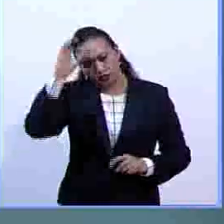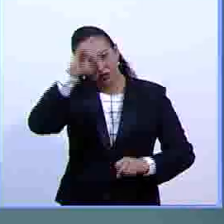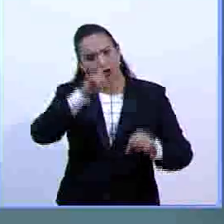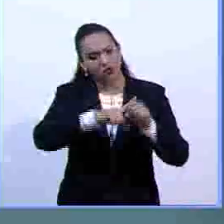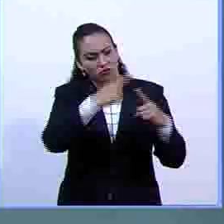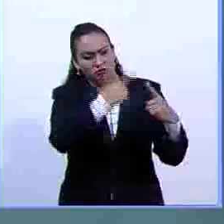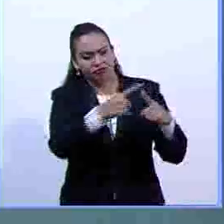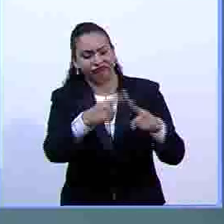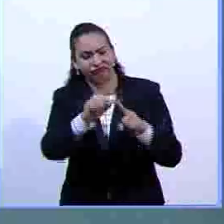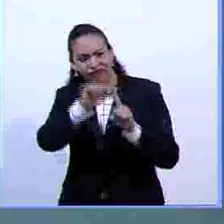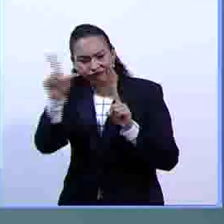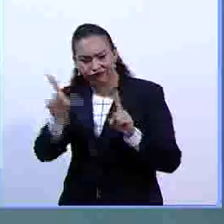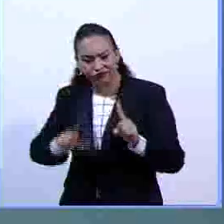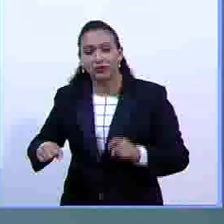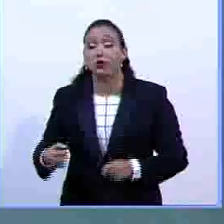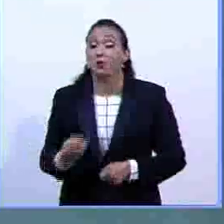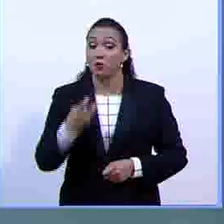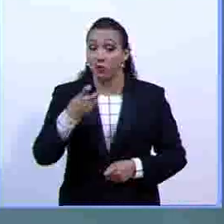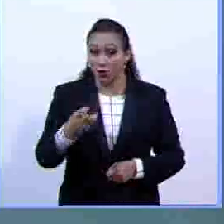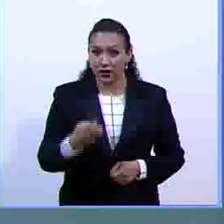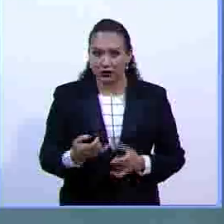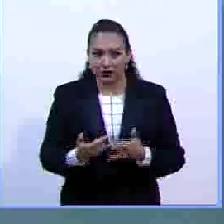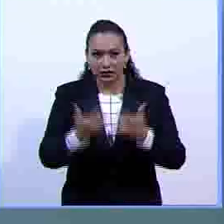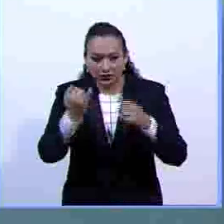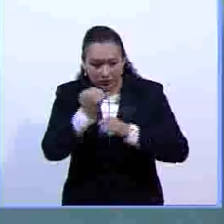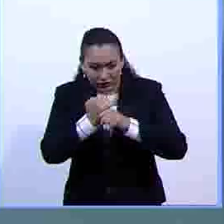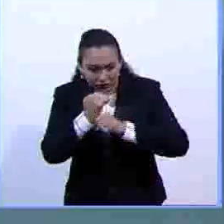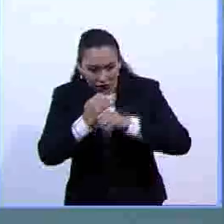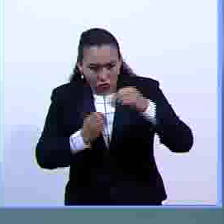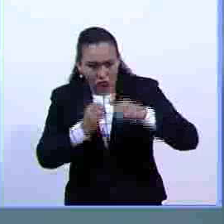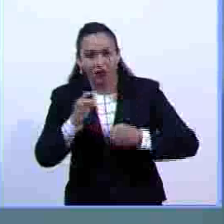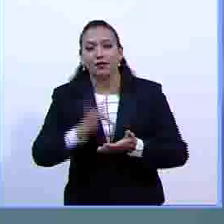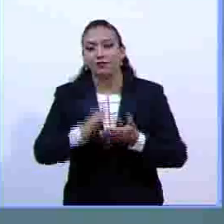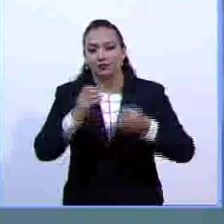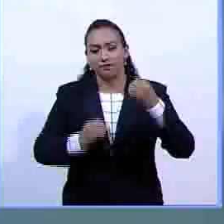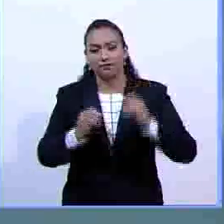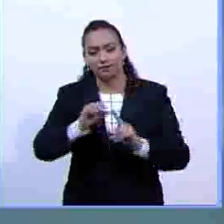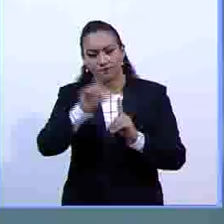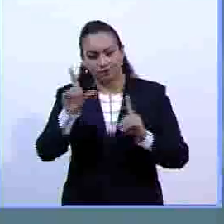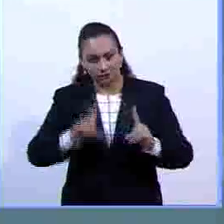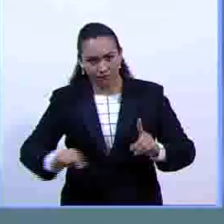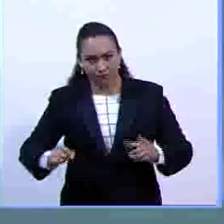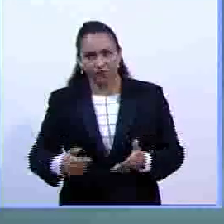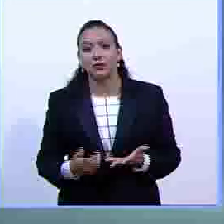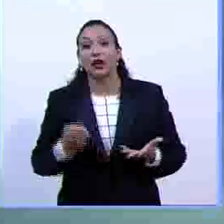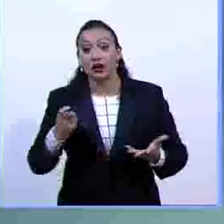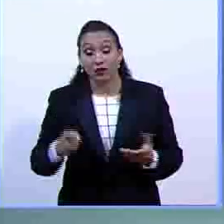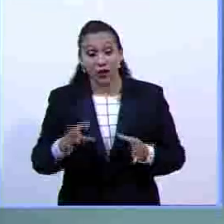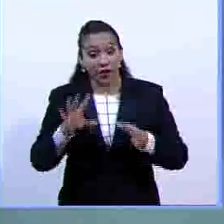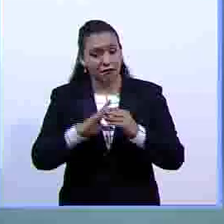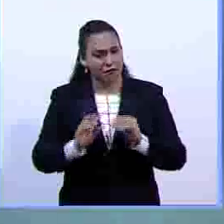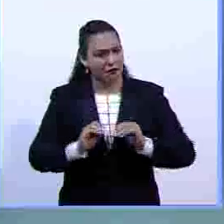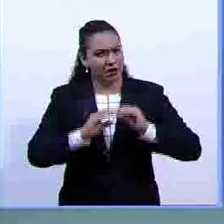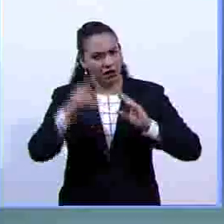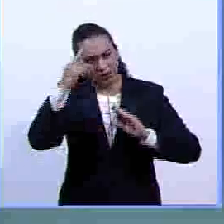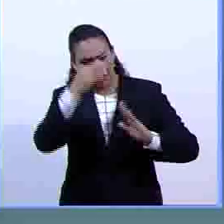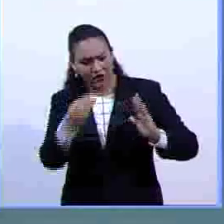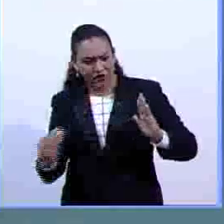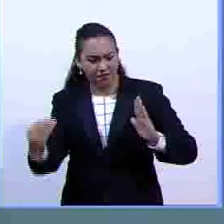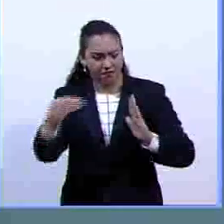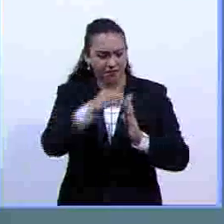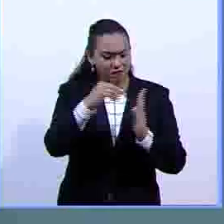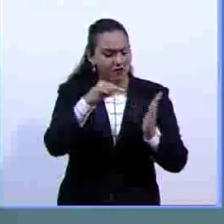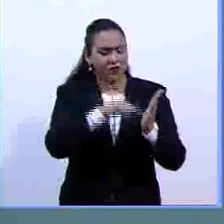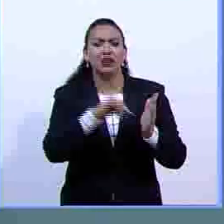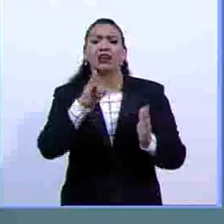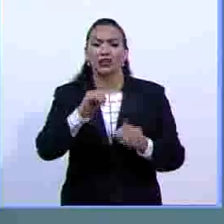cultural. Es por ello que los precedentes judiciales de la Suprema Corte en la materia han sido clave para definir y delimitar la